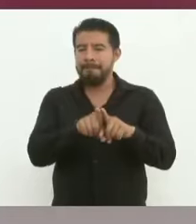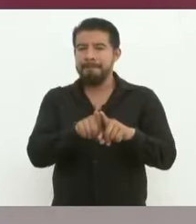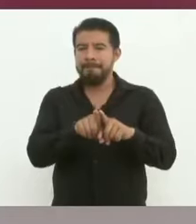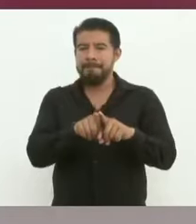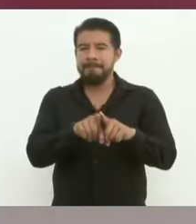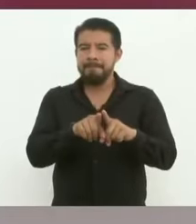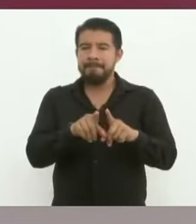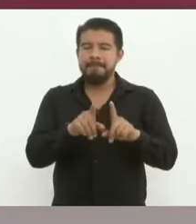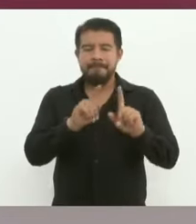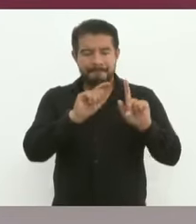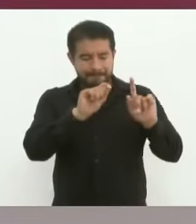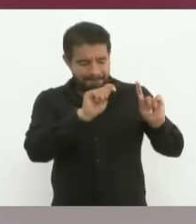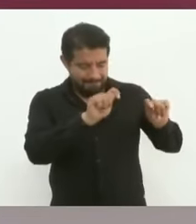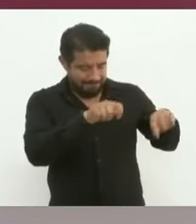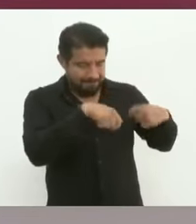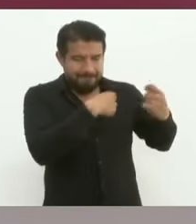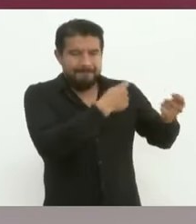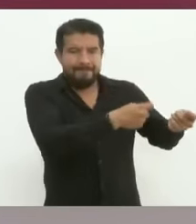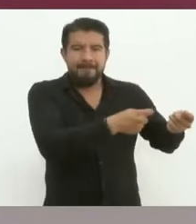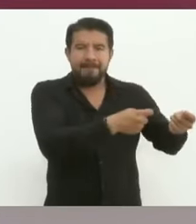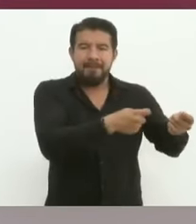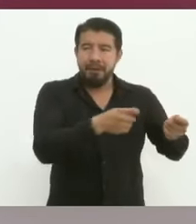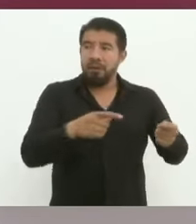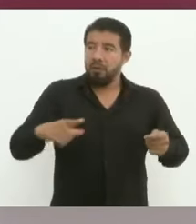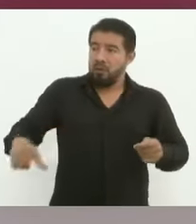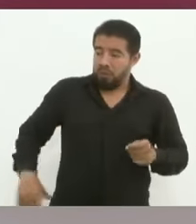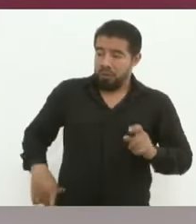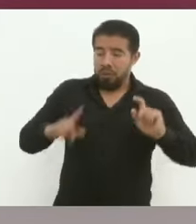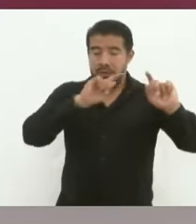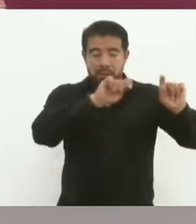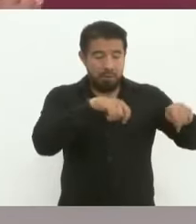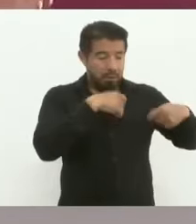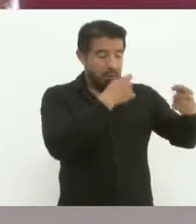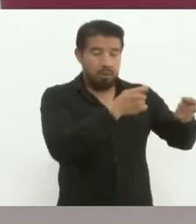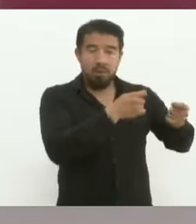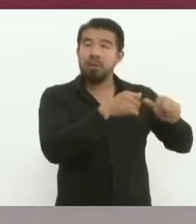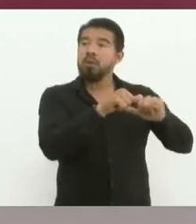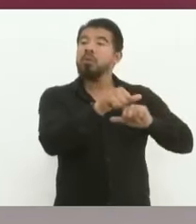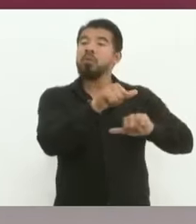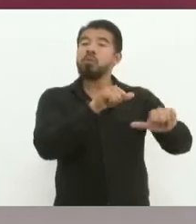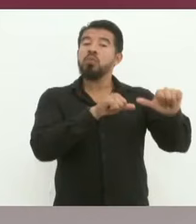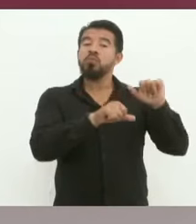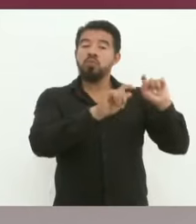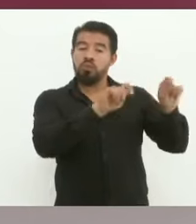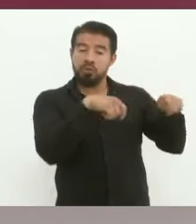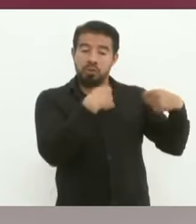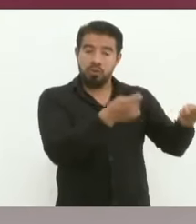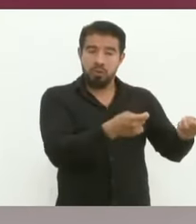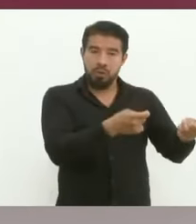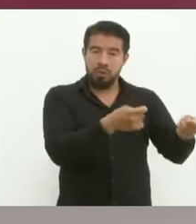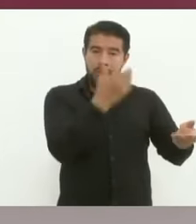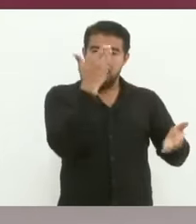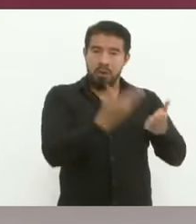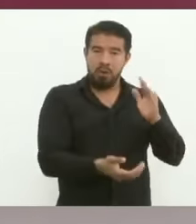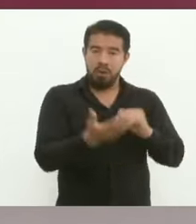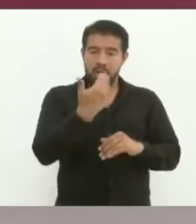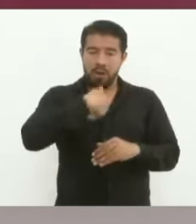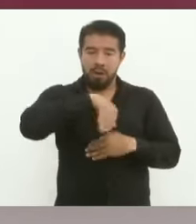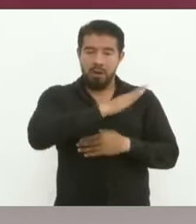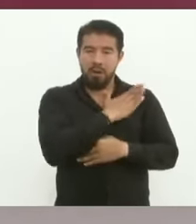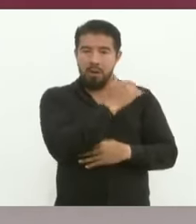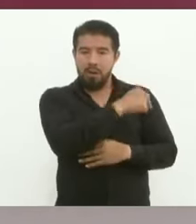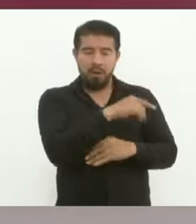queda en buenas manos el gobierno. El relevo queda en manos de Claudia Sheinbaum, que